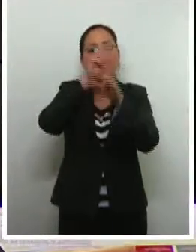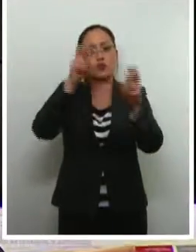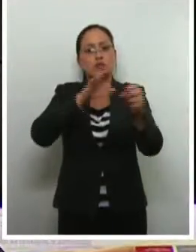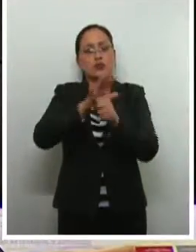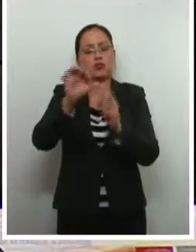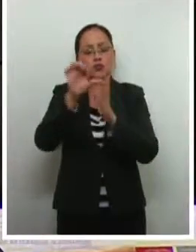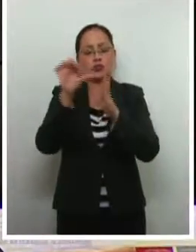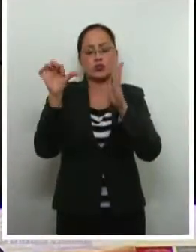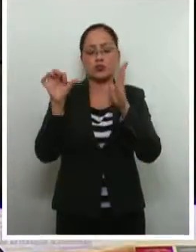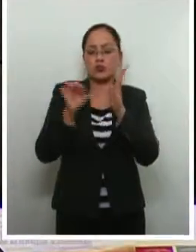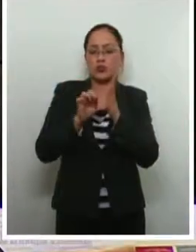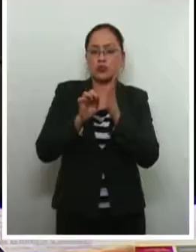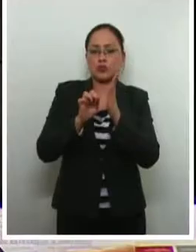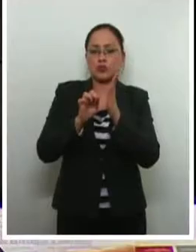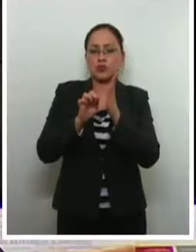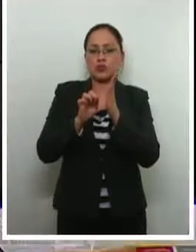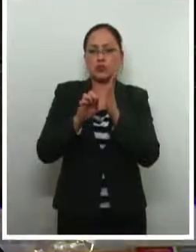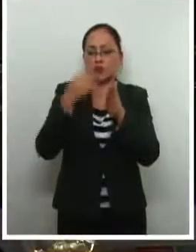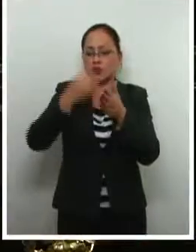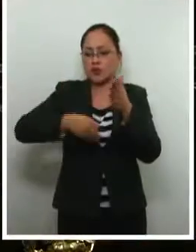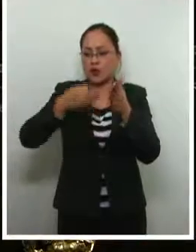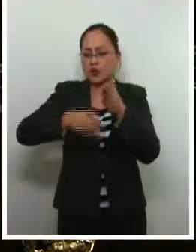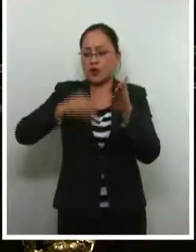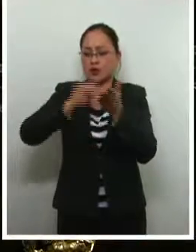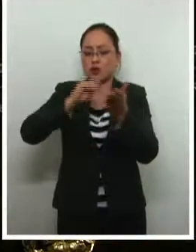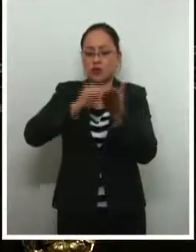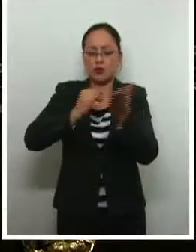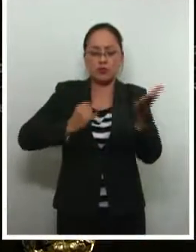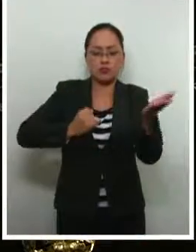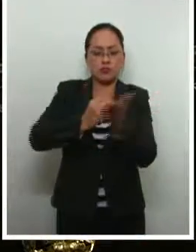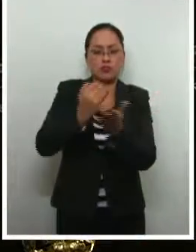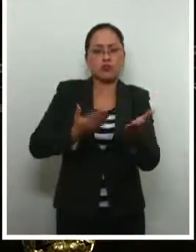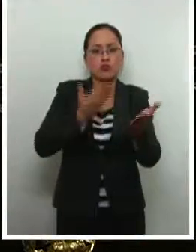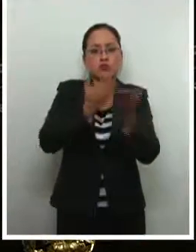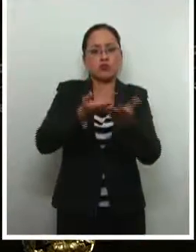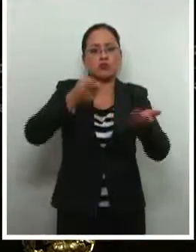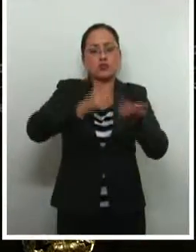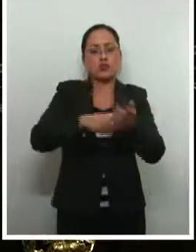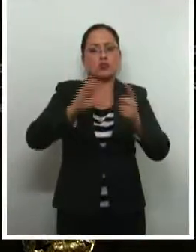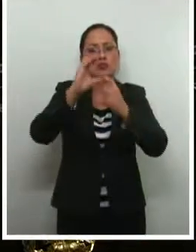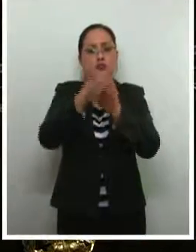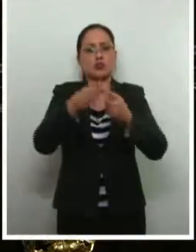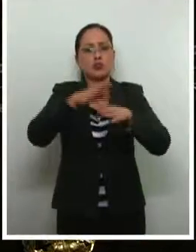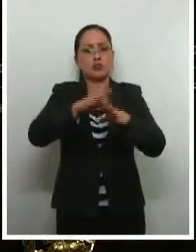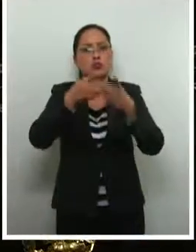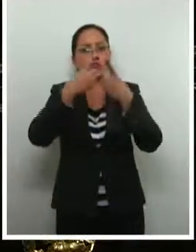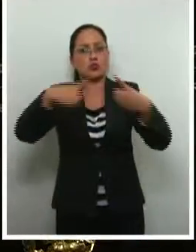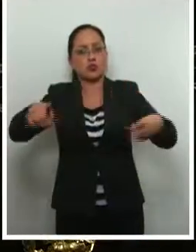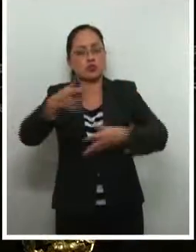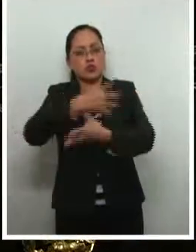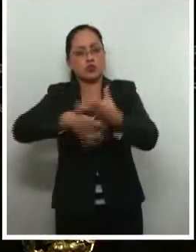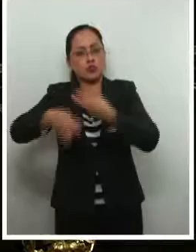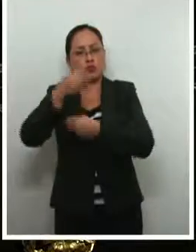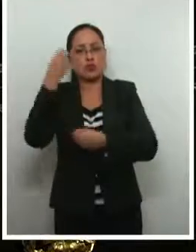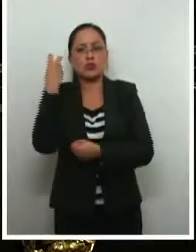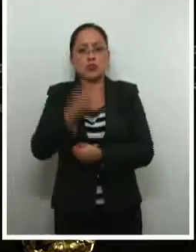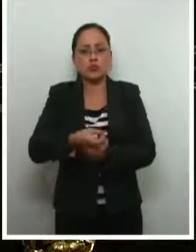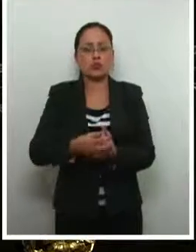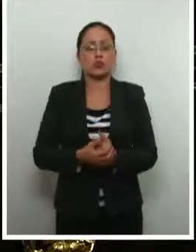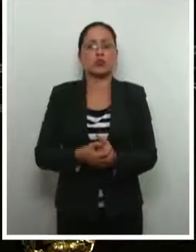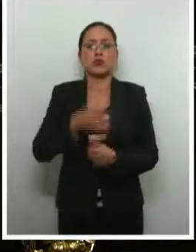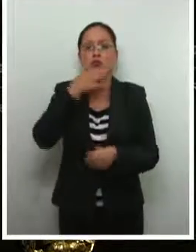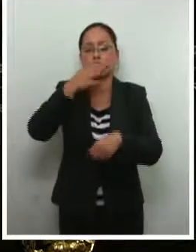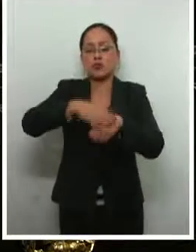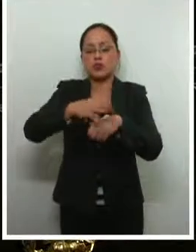los artículos que falta por dictaminar del dictamen de la Comisión de Desarrollo Sostenible. Informo